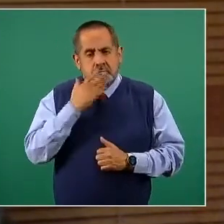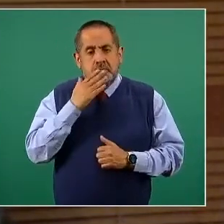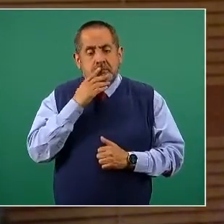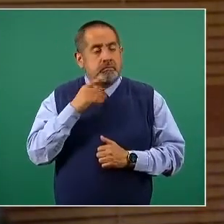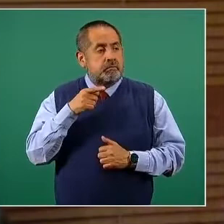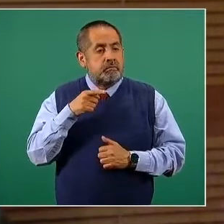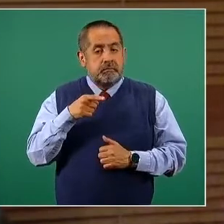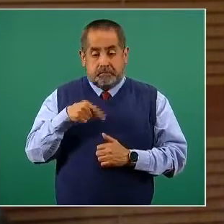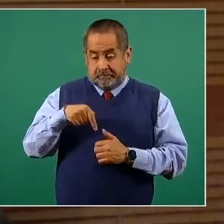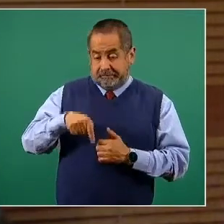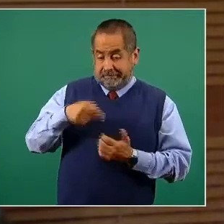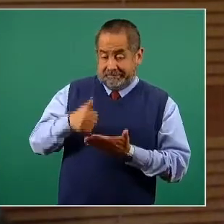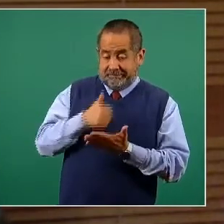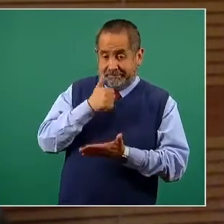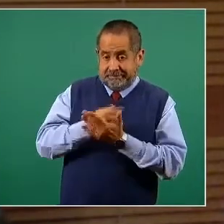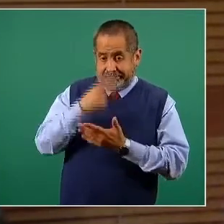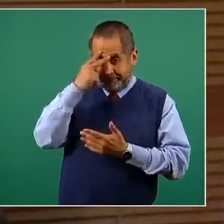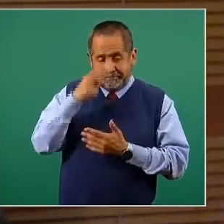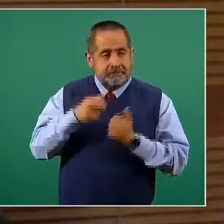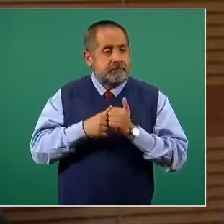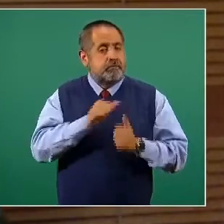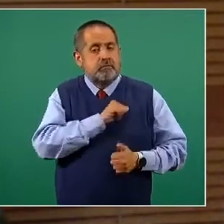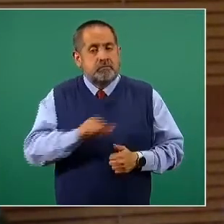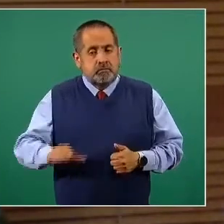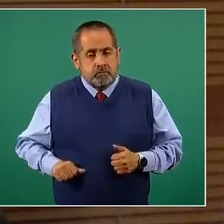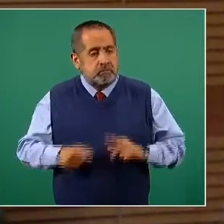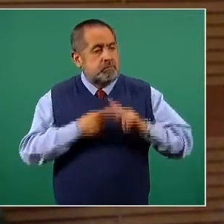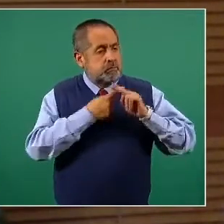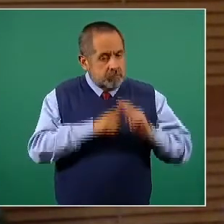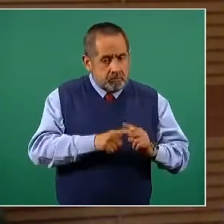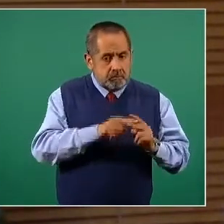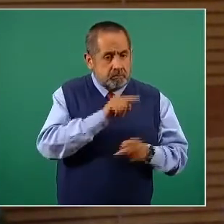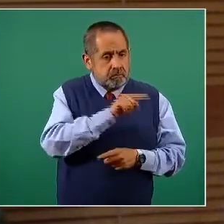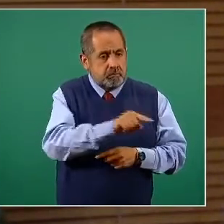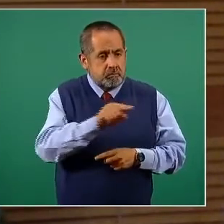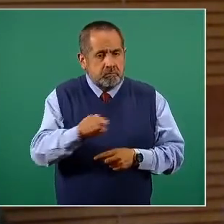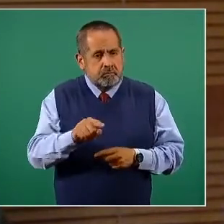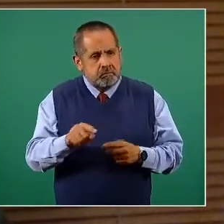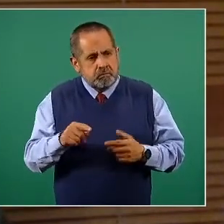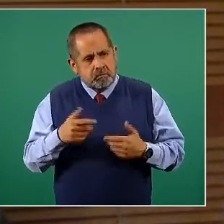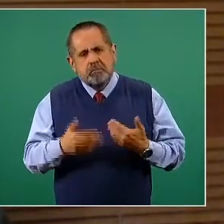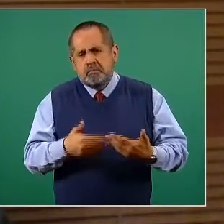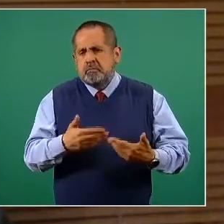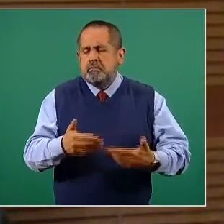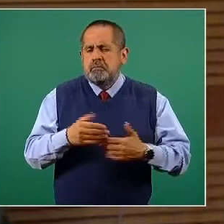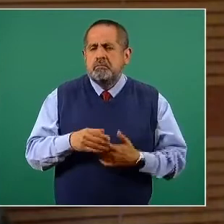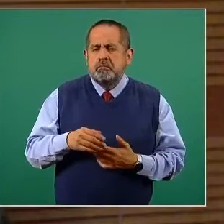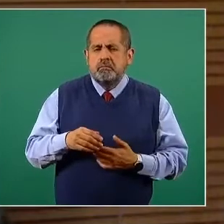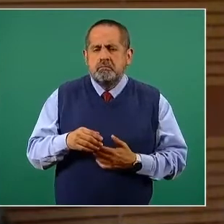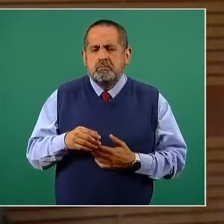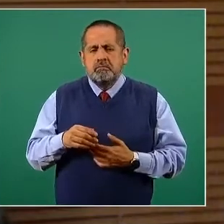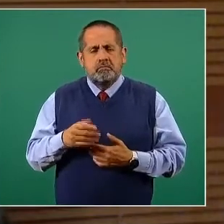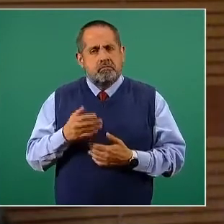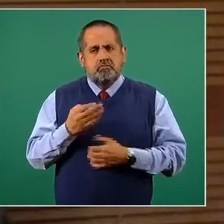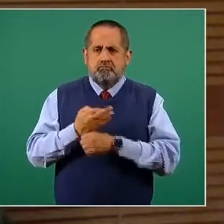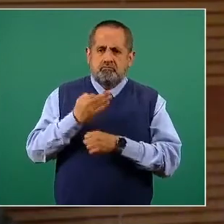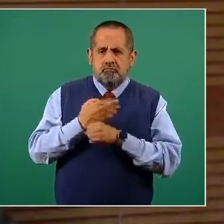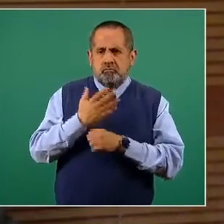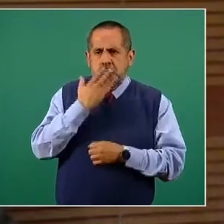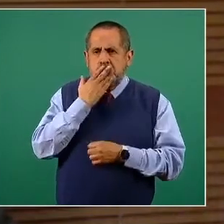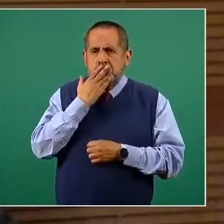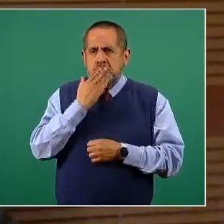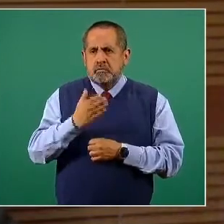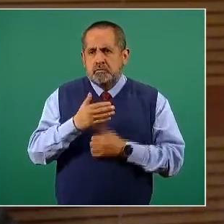de México, con las alcaldías con las que se inició en AstraZeneca. Hemos tenido una muy